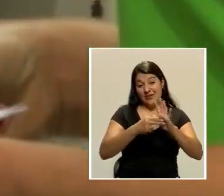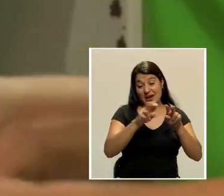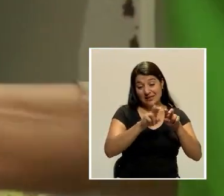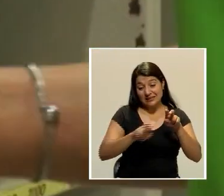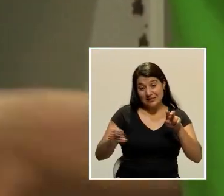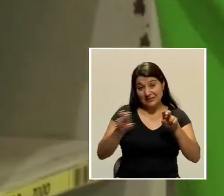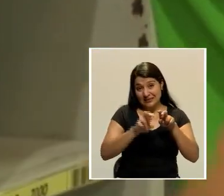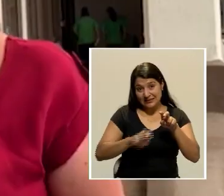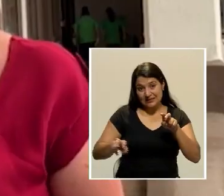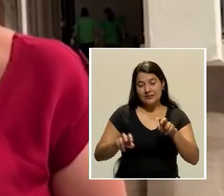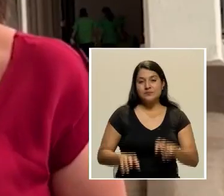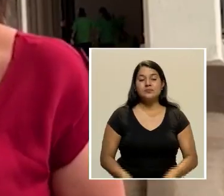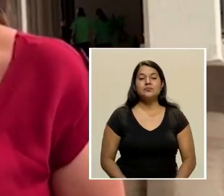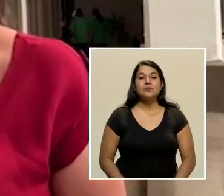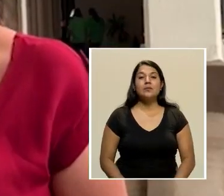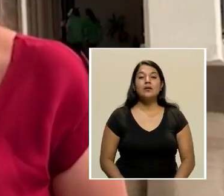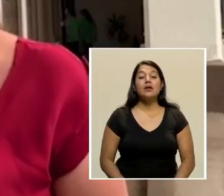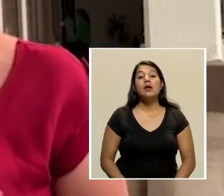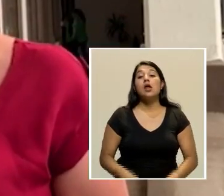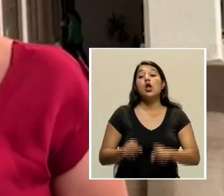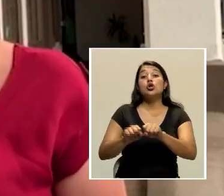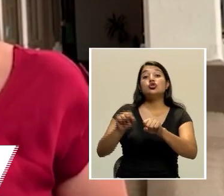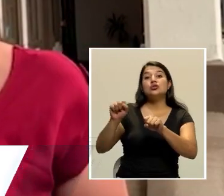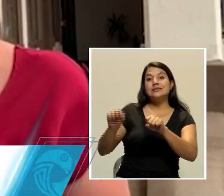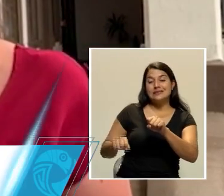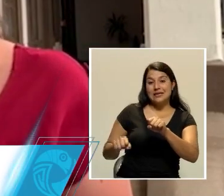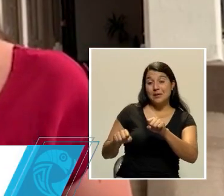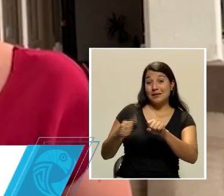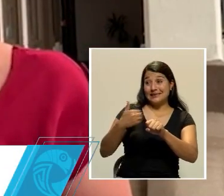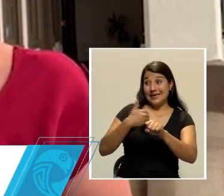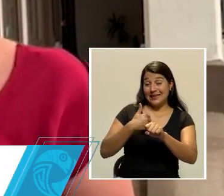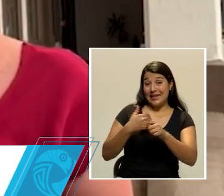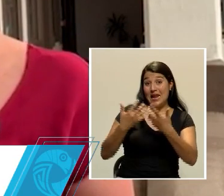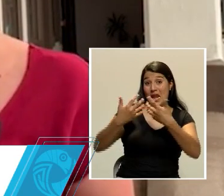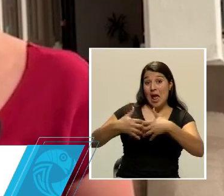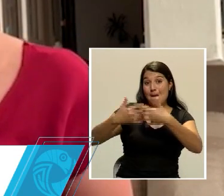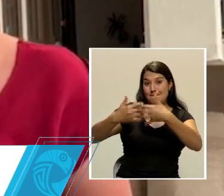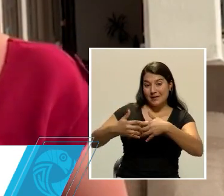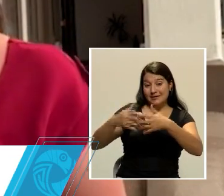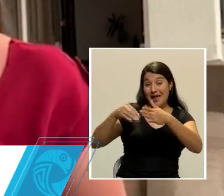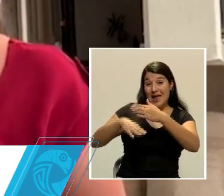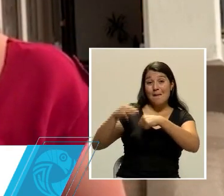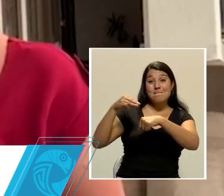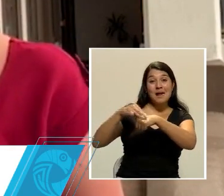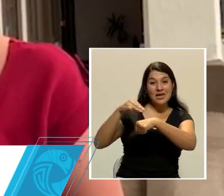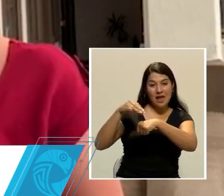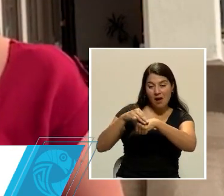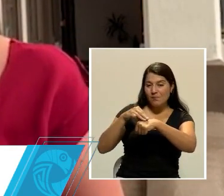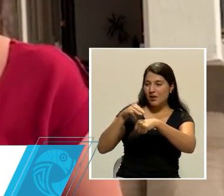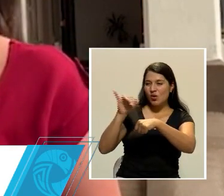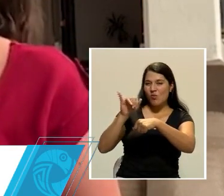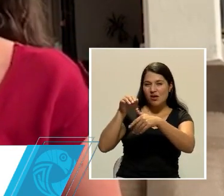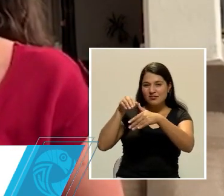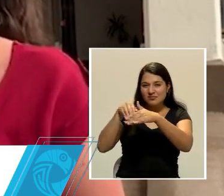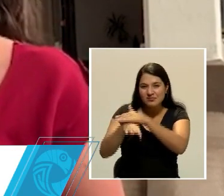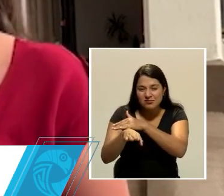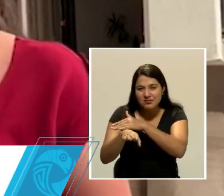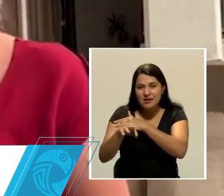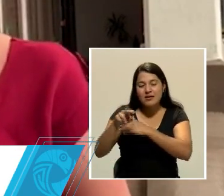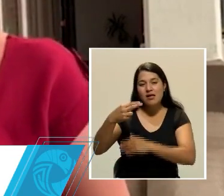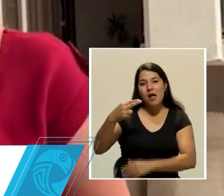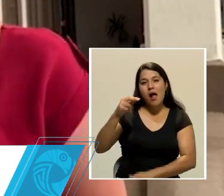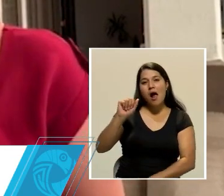cual tuvo una afectación en los servidores que administra la parte operativa del negocio. Correos de Costa Rica estima que las pérdidas económicas corresponden